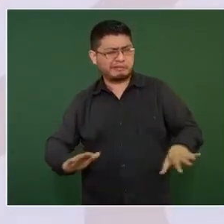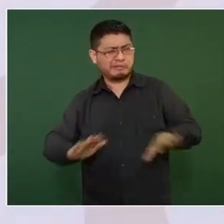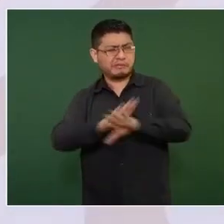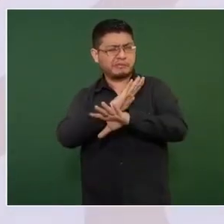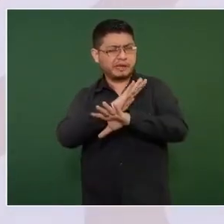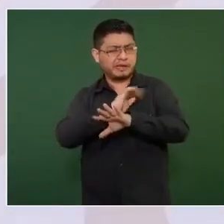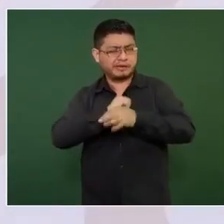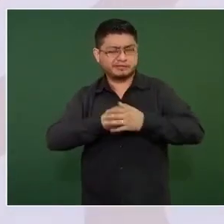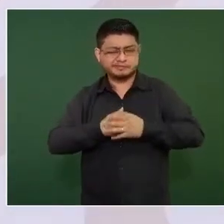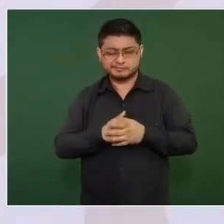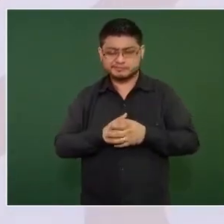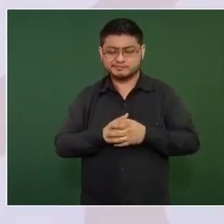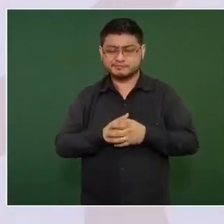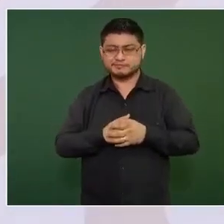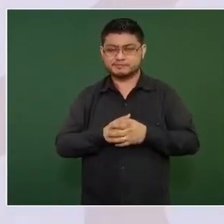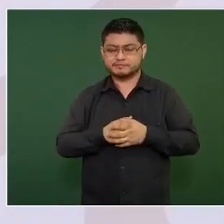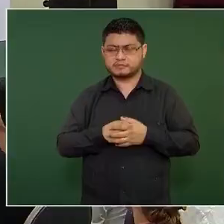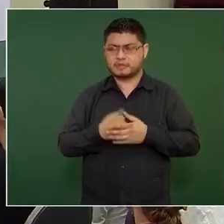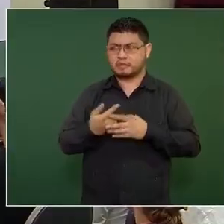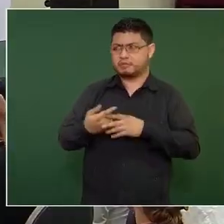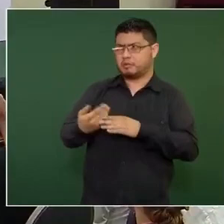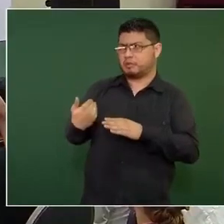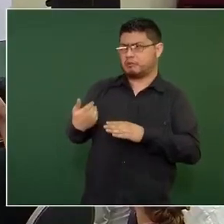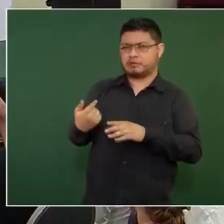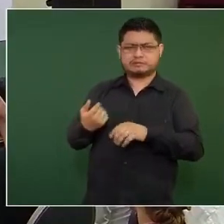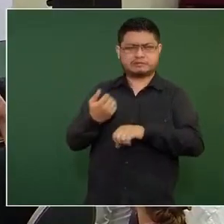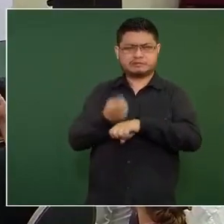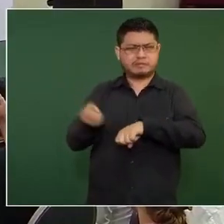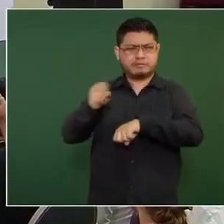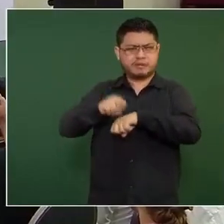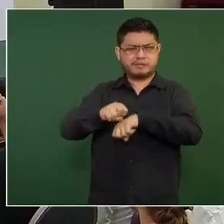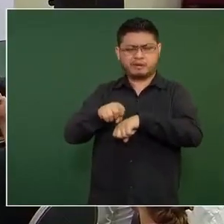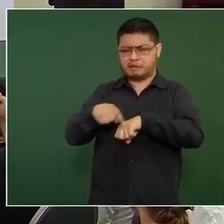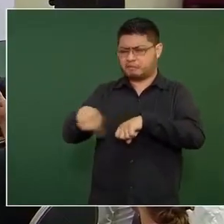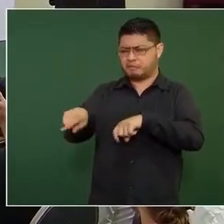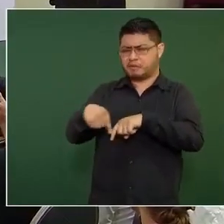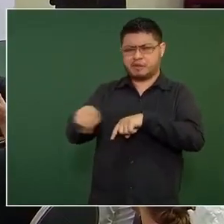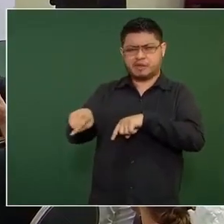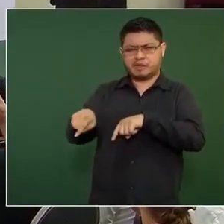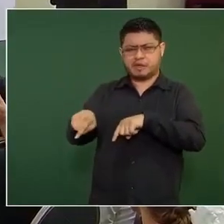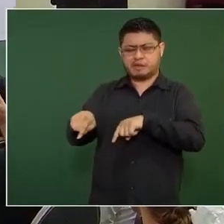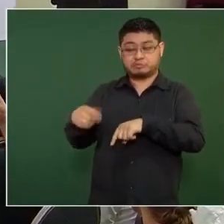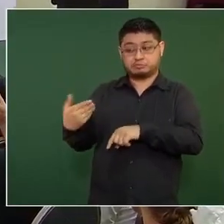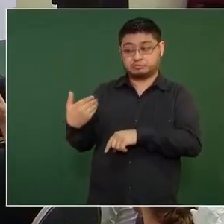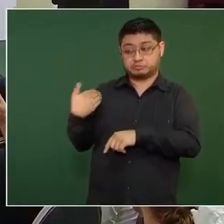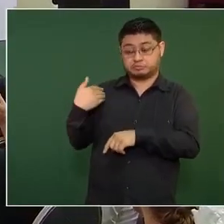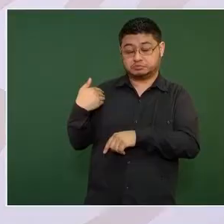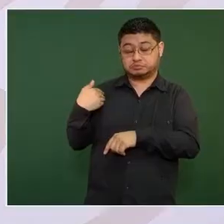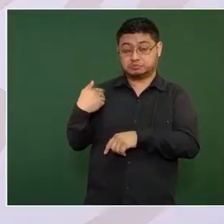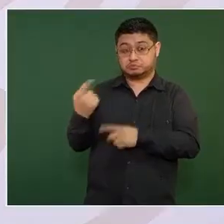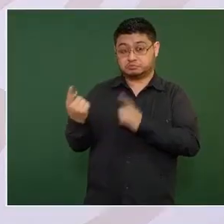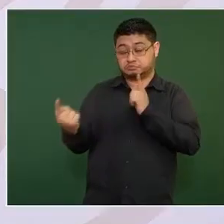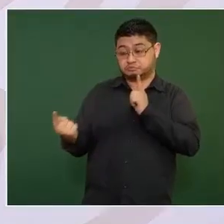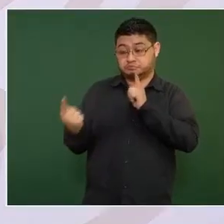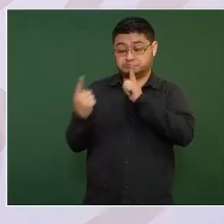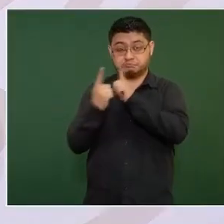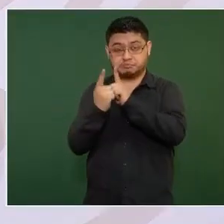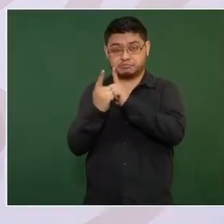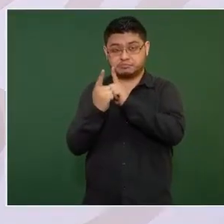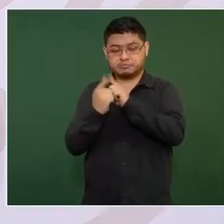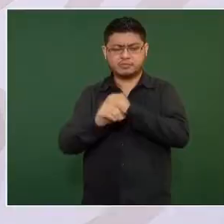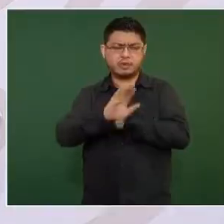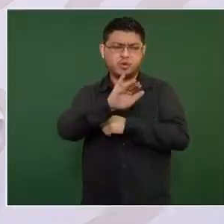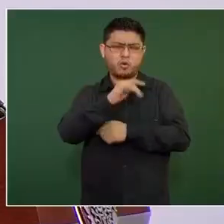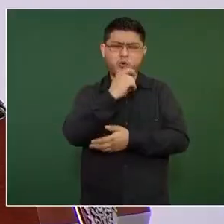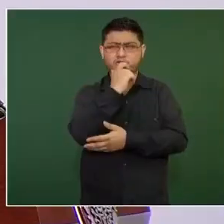Entonces, de repente, hace como una semana, que pide que le urgía hablar conmigo, y va y me dice: